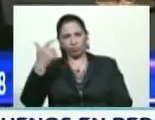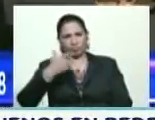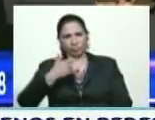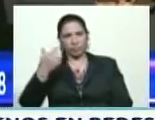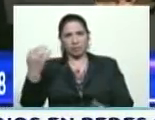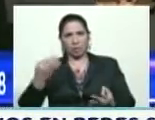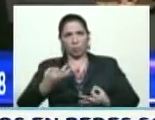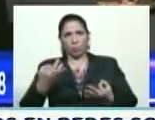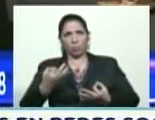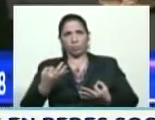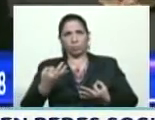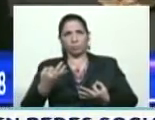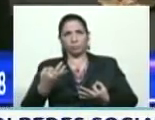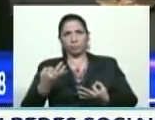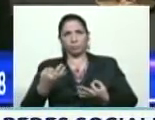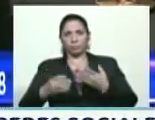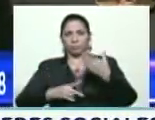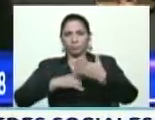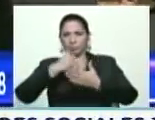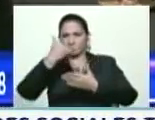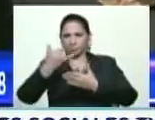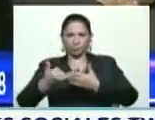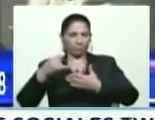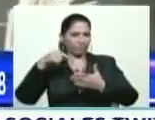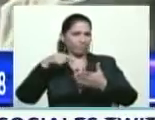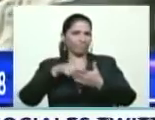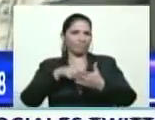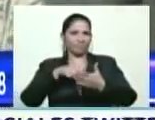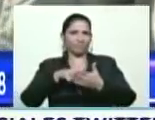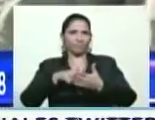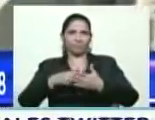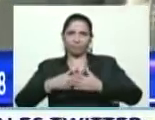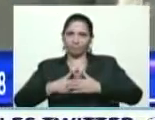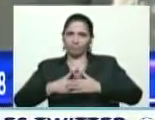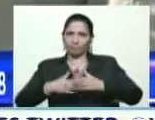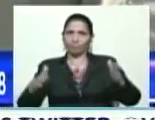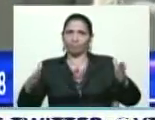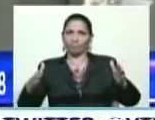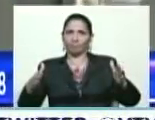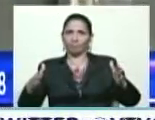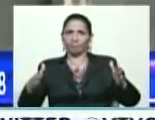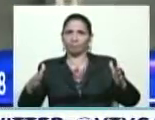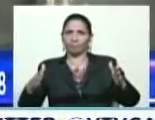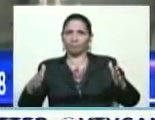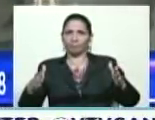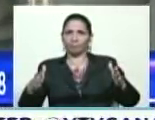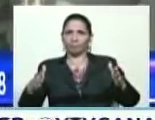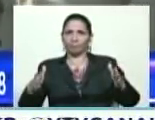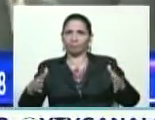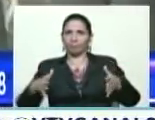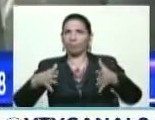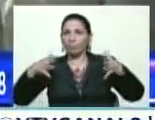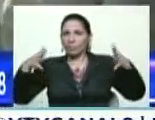estos proyectos brindarán una gran